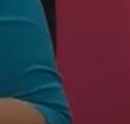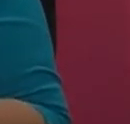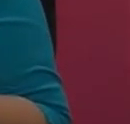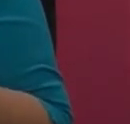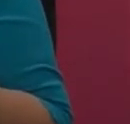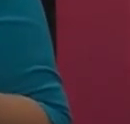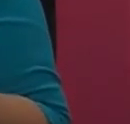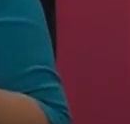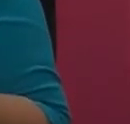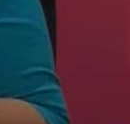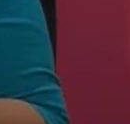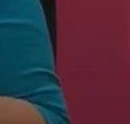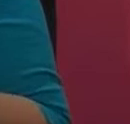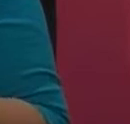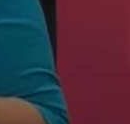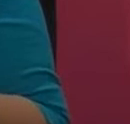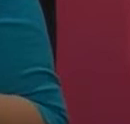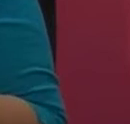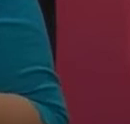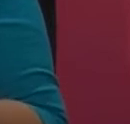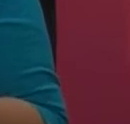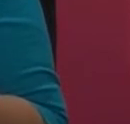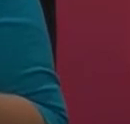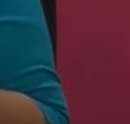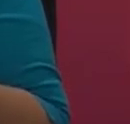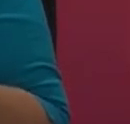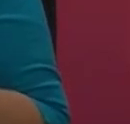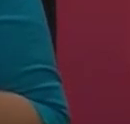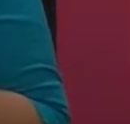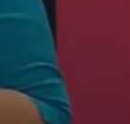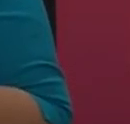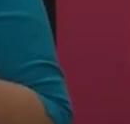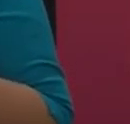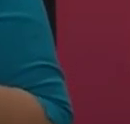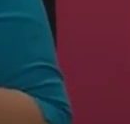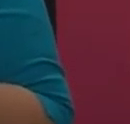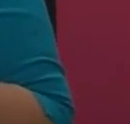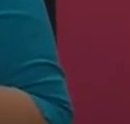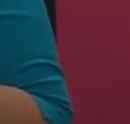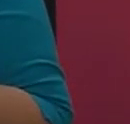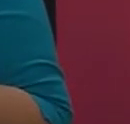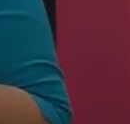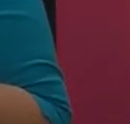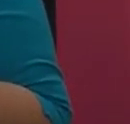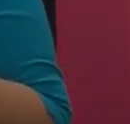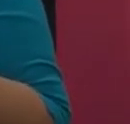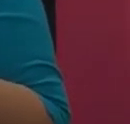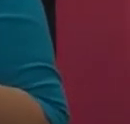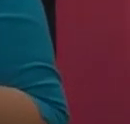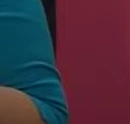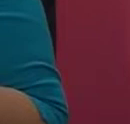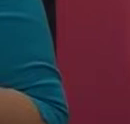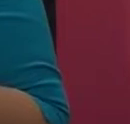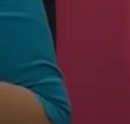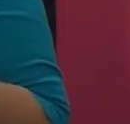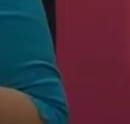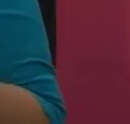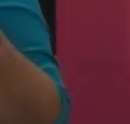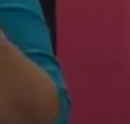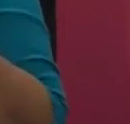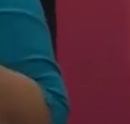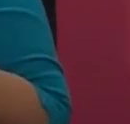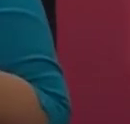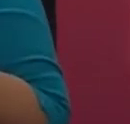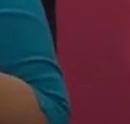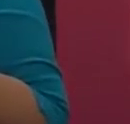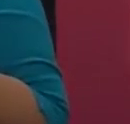tiene un redil de ovejas no va a poner juntando las ovejas junto con los chivos. ¿Por qué? Porque en cualquier momento vienen los chivos y le van a poner